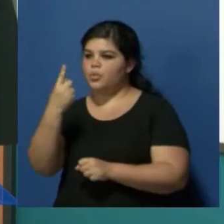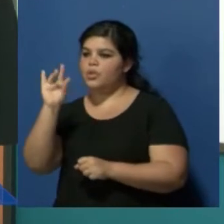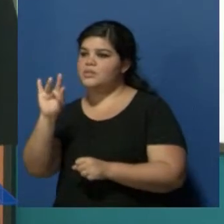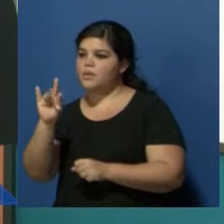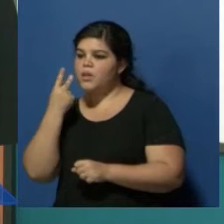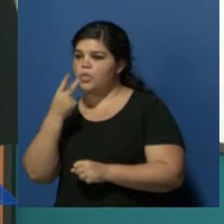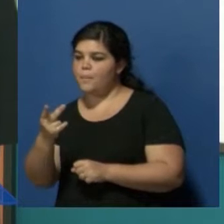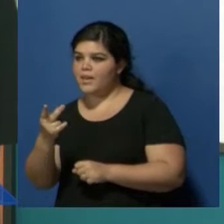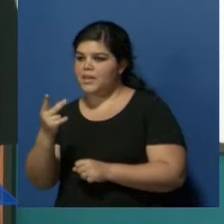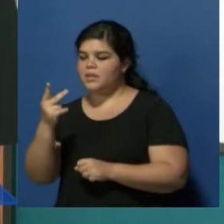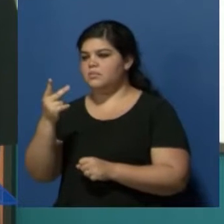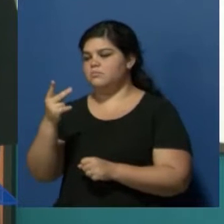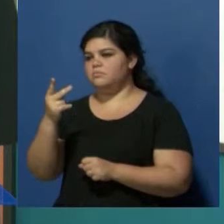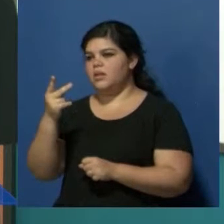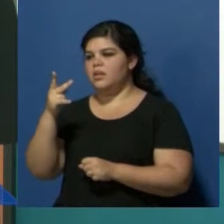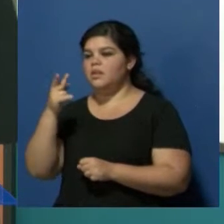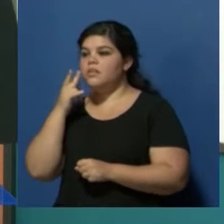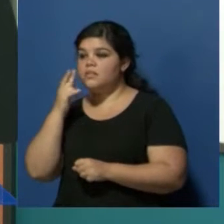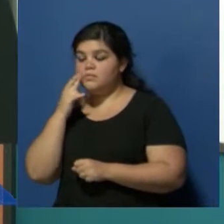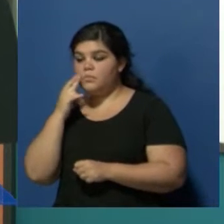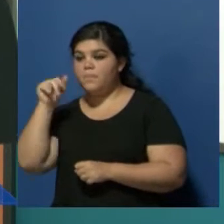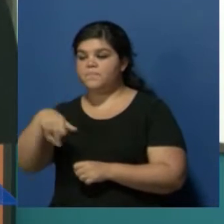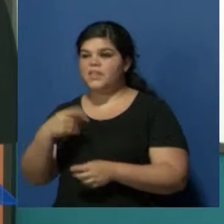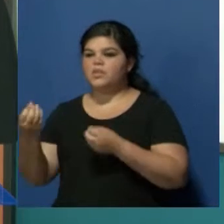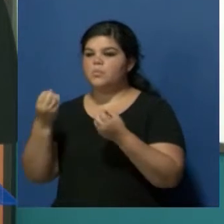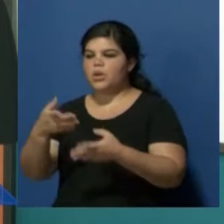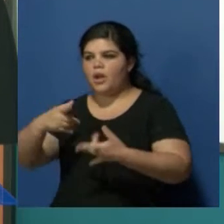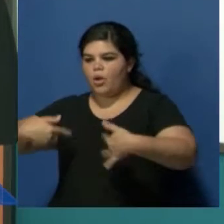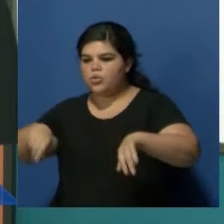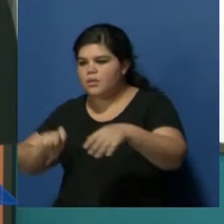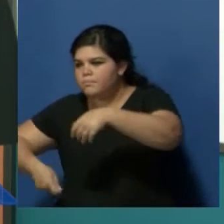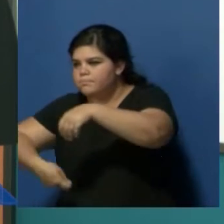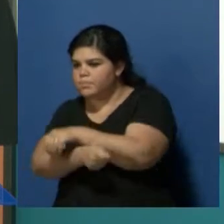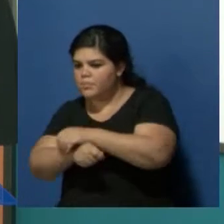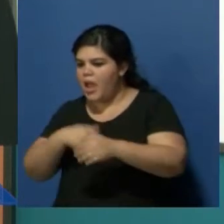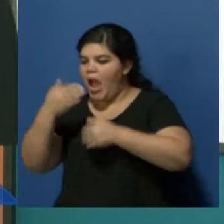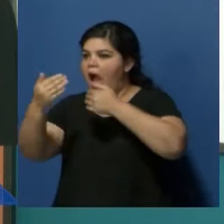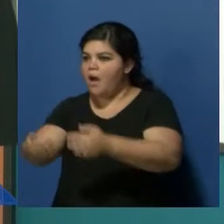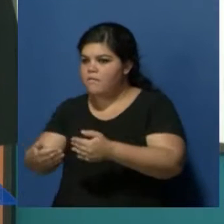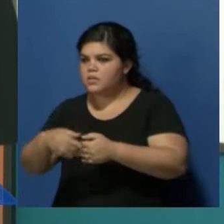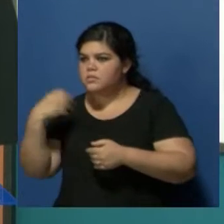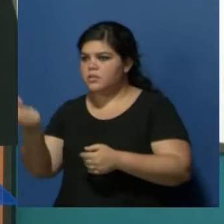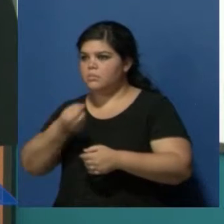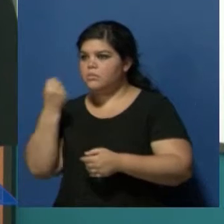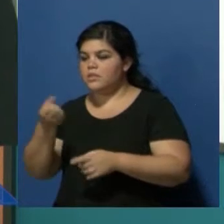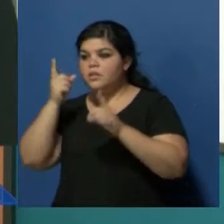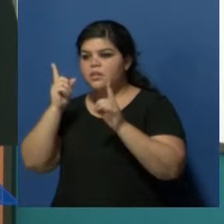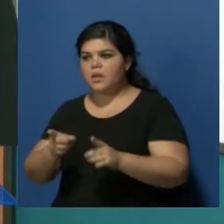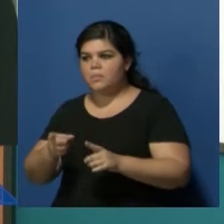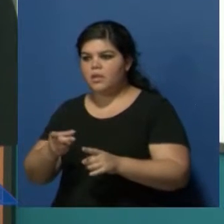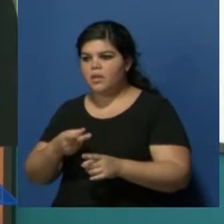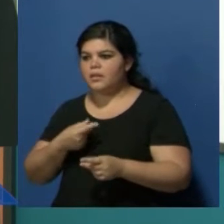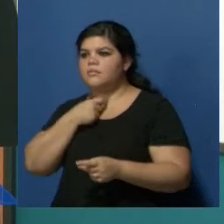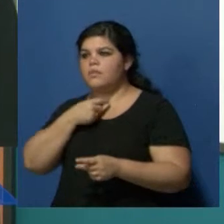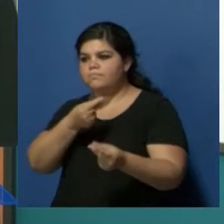Esto tiene que ver fundamentalmente con el avance del narcotráfico que desde el gobierno consideran y un consumo cada vez más masivo de